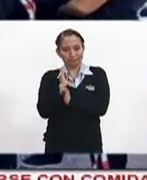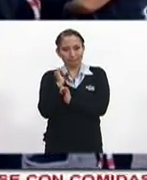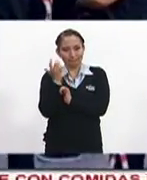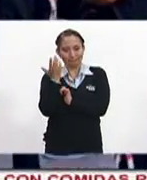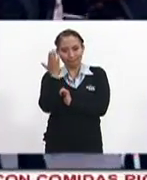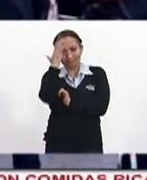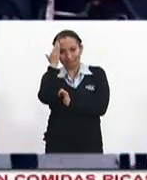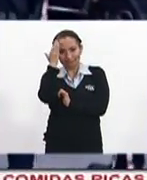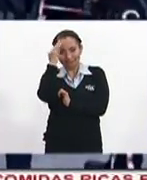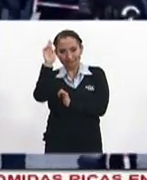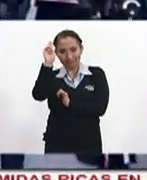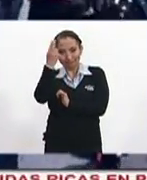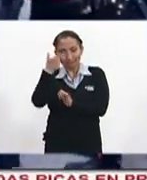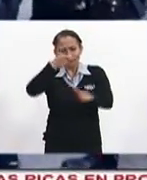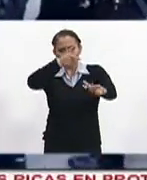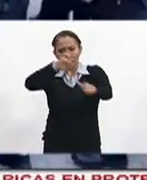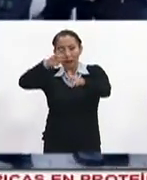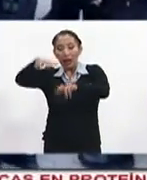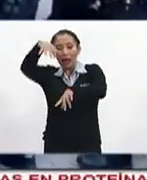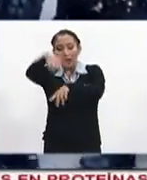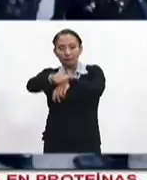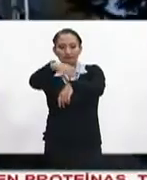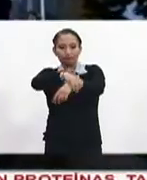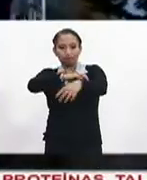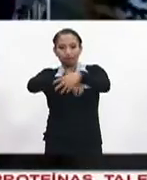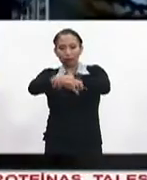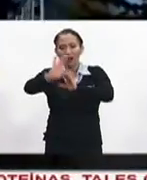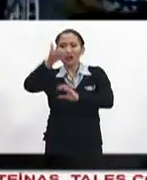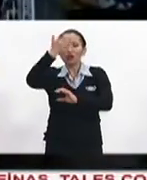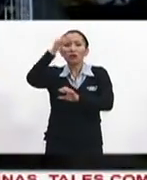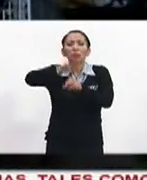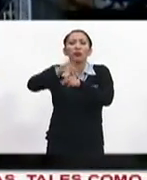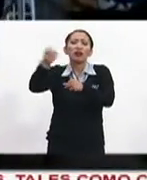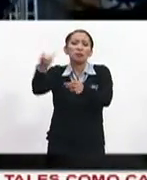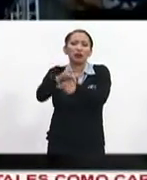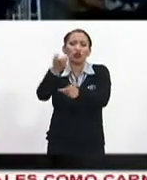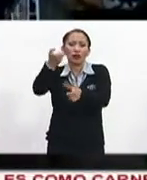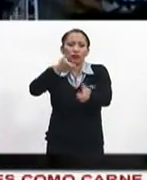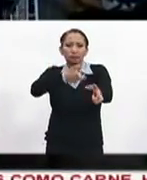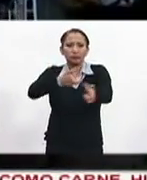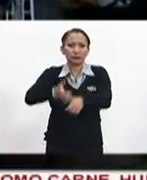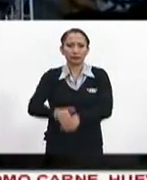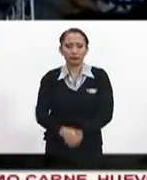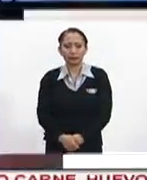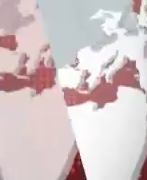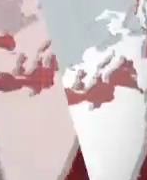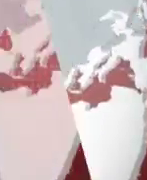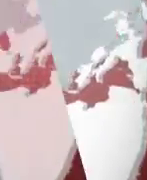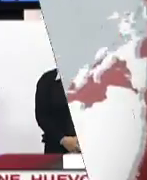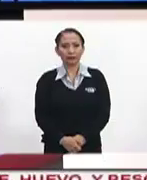más comenzó a disparar. El atacante fue arrestado y se desconocen las causas de esta agresión.